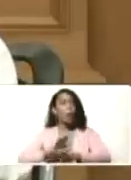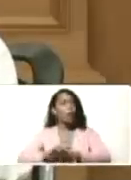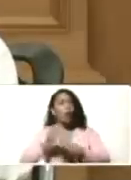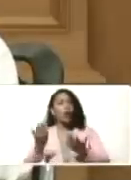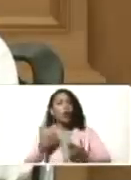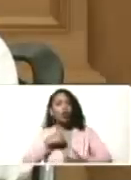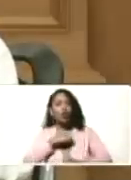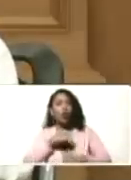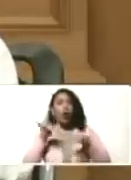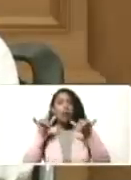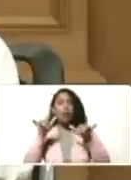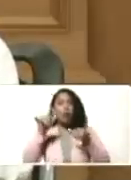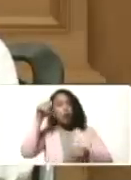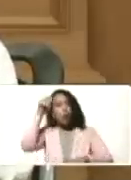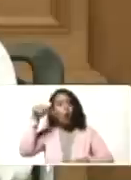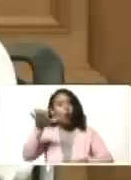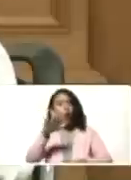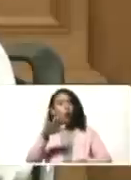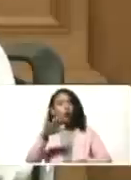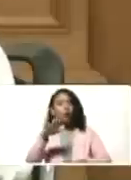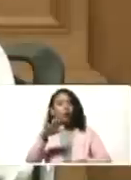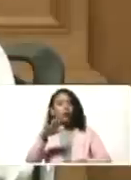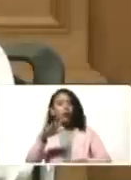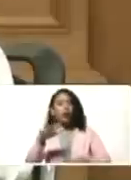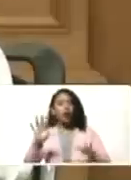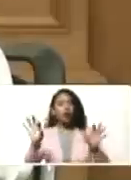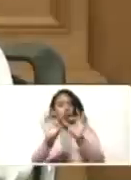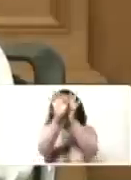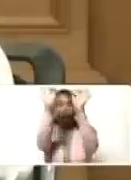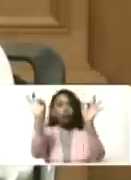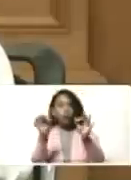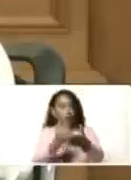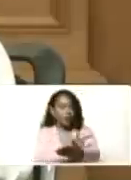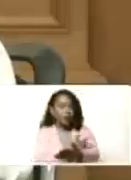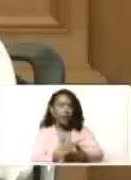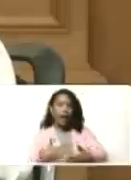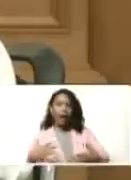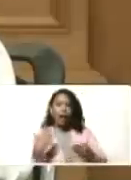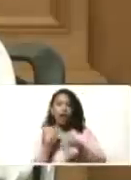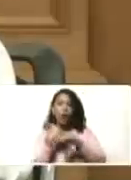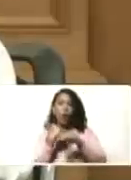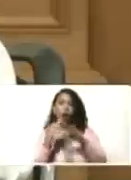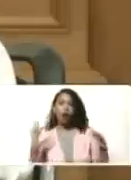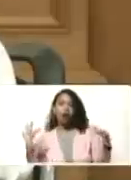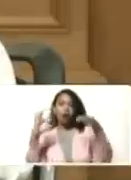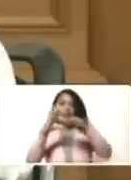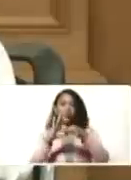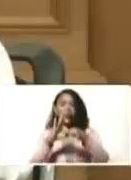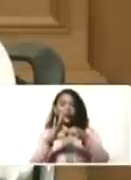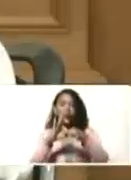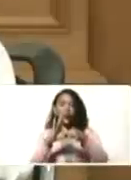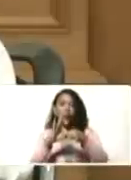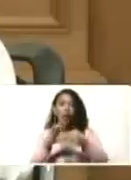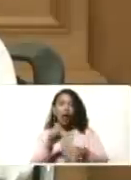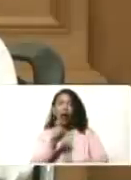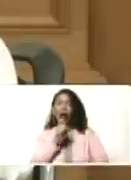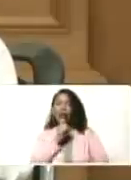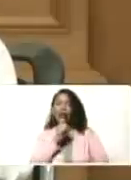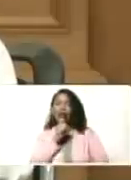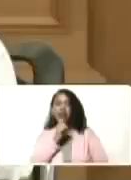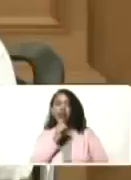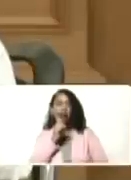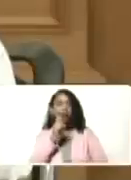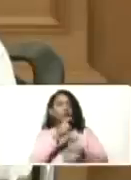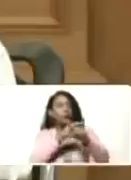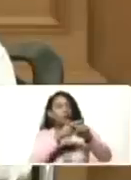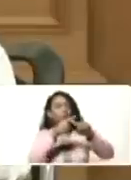somos el mismo pueblo, lazos de sangre nos juntan. Es difícil diferenciar